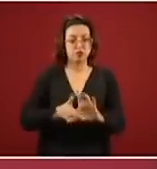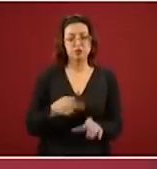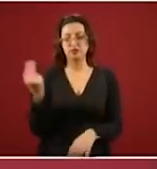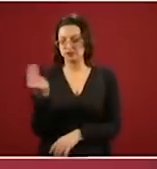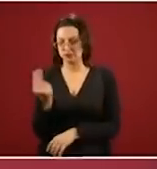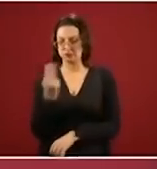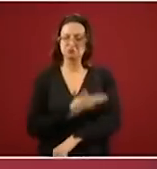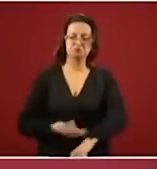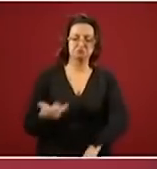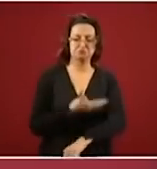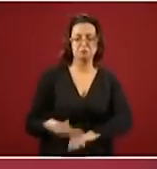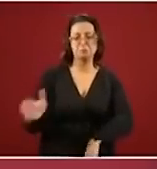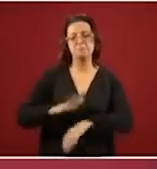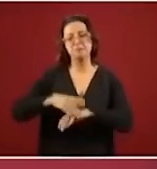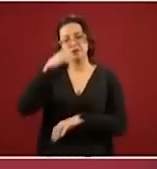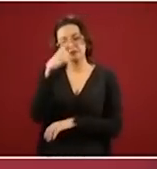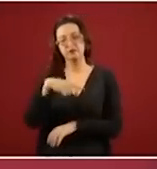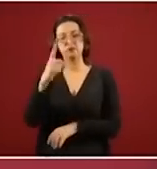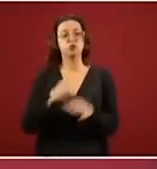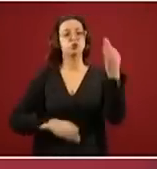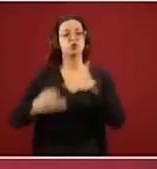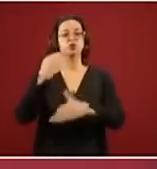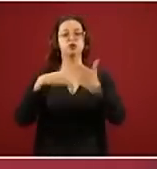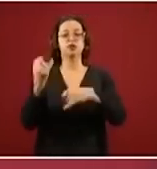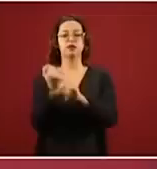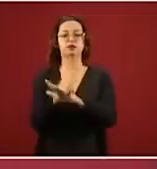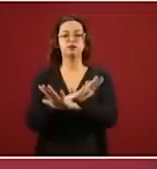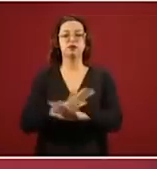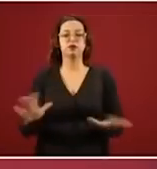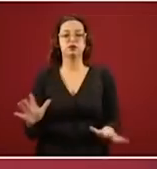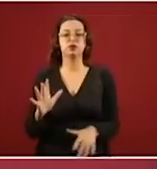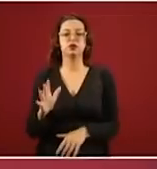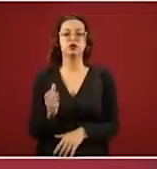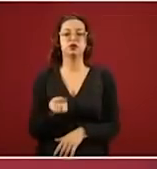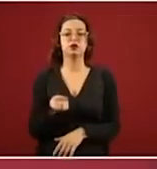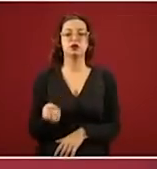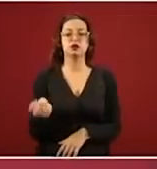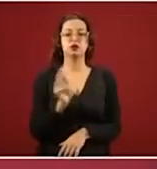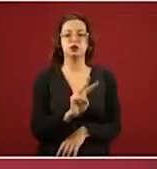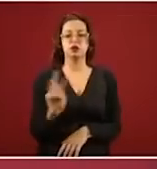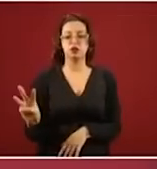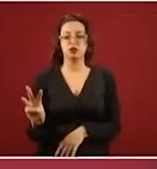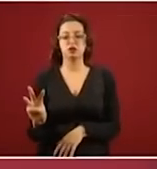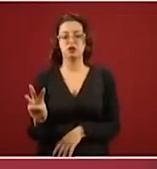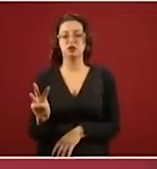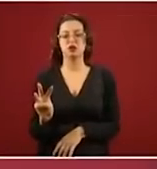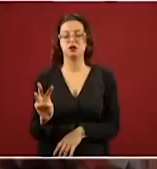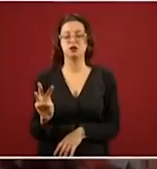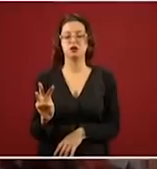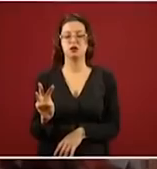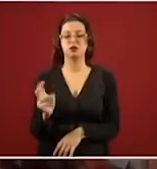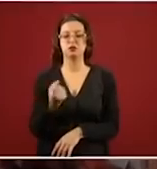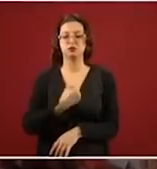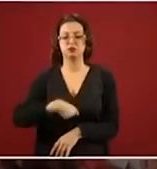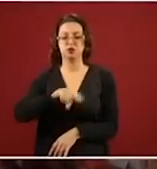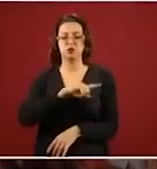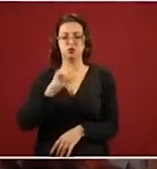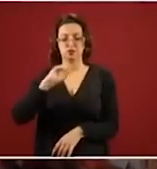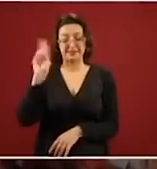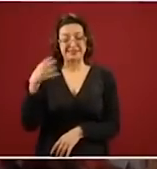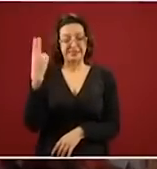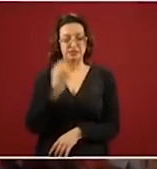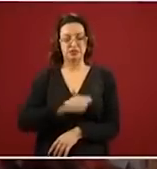entonces pueden encontrar toda la información en la página de salud de la universidad de la salud